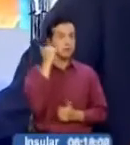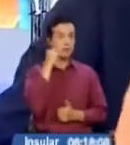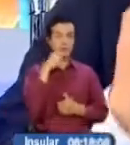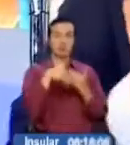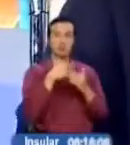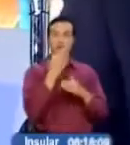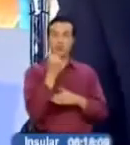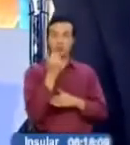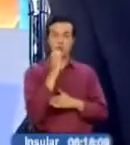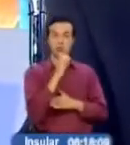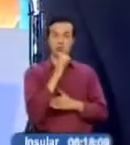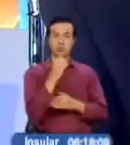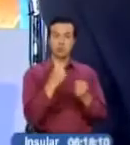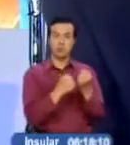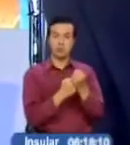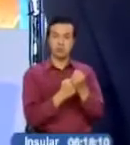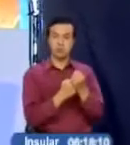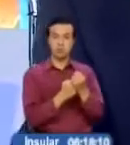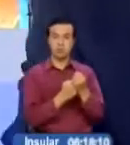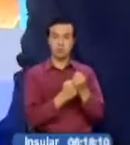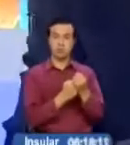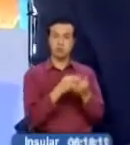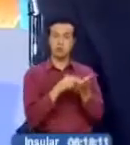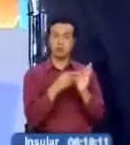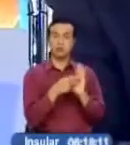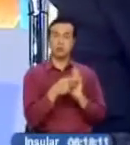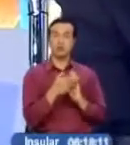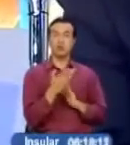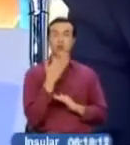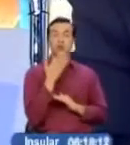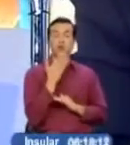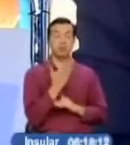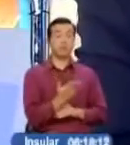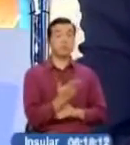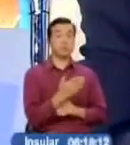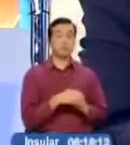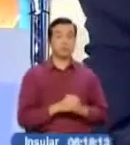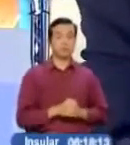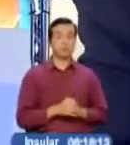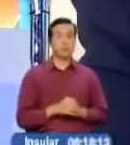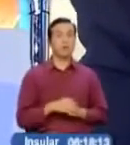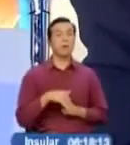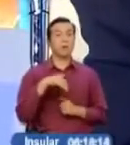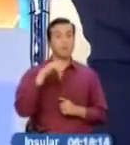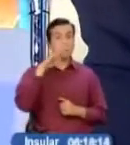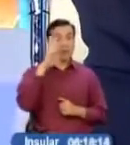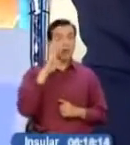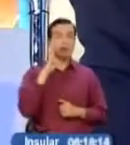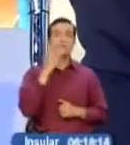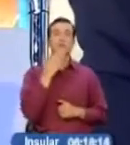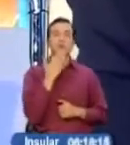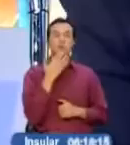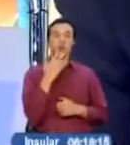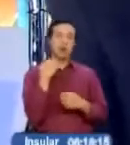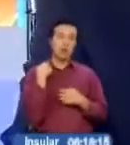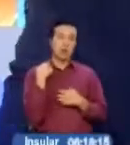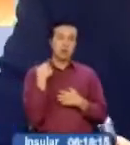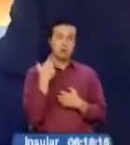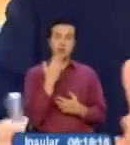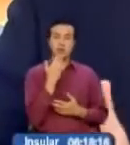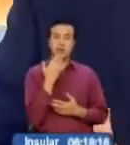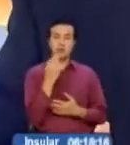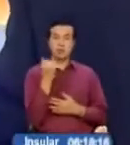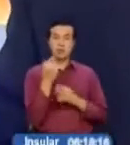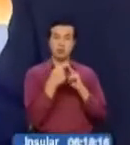que yo coloco estos créditos, te pregunto, Juan Fernando, se estaría también teniendo mejores tipos de contragarantías para